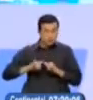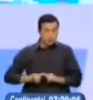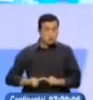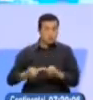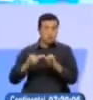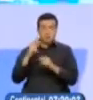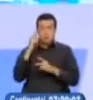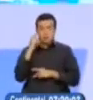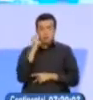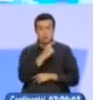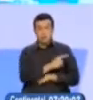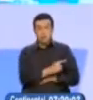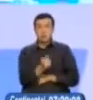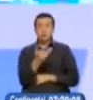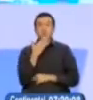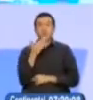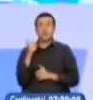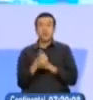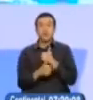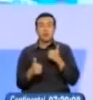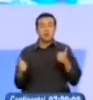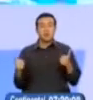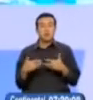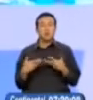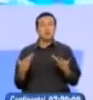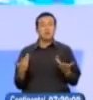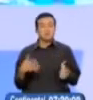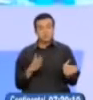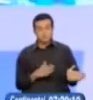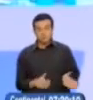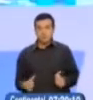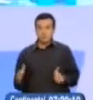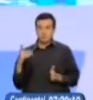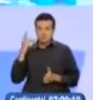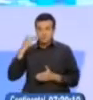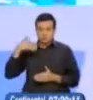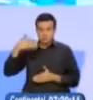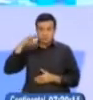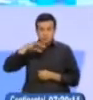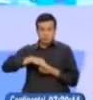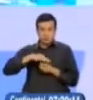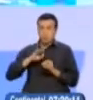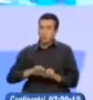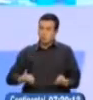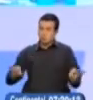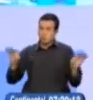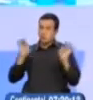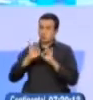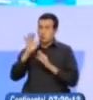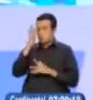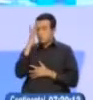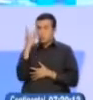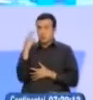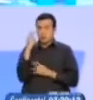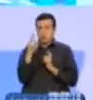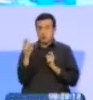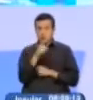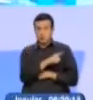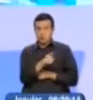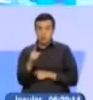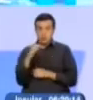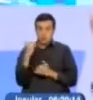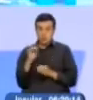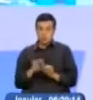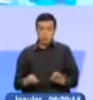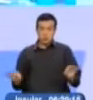el comportamiento que tuvieron los candidatos a los días siguientes en las elecciones fue importante para modelar la opinión pública. Estos días